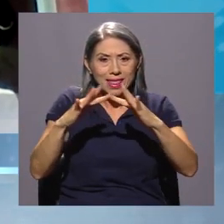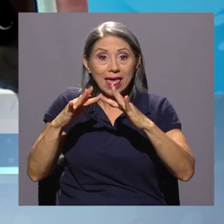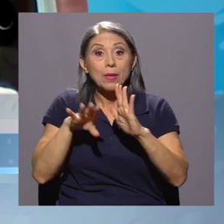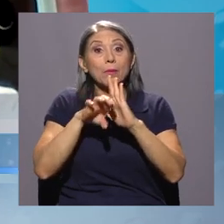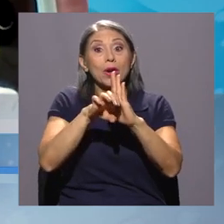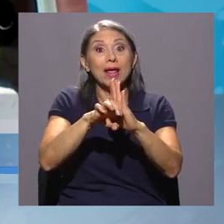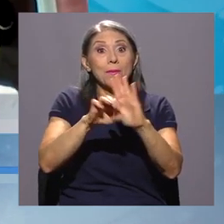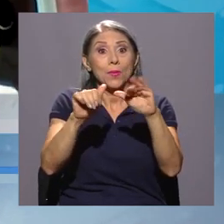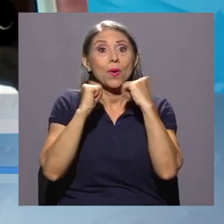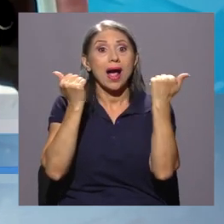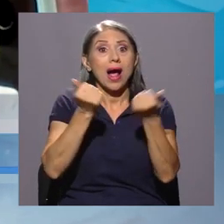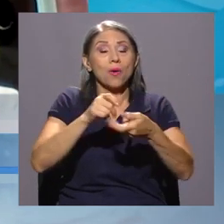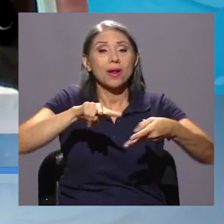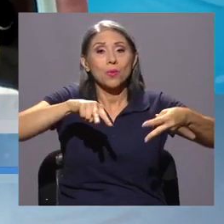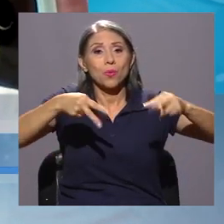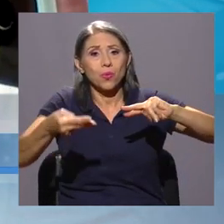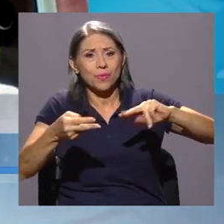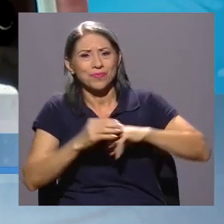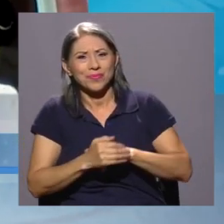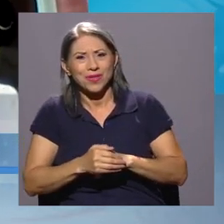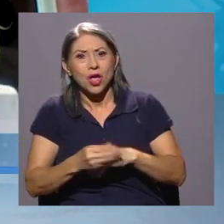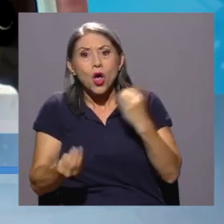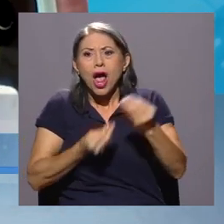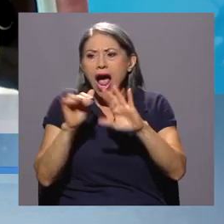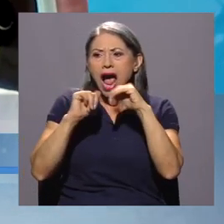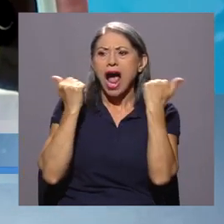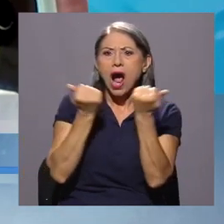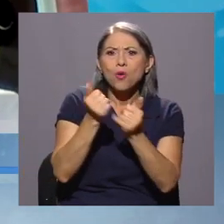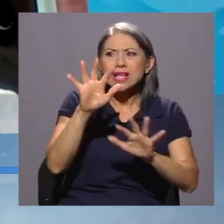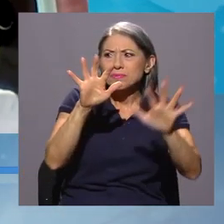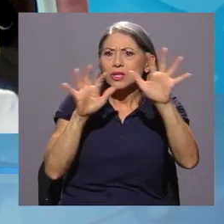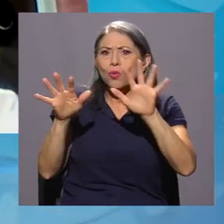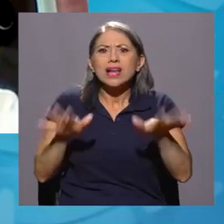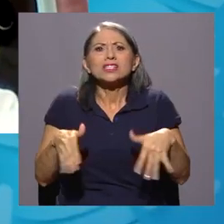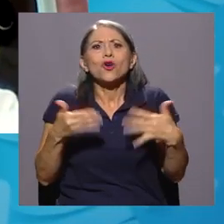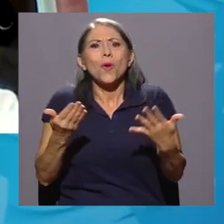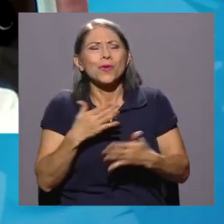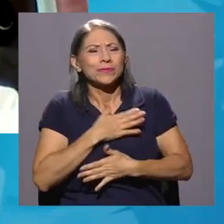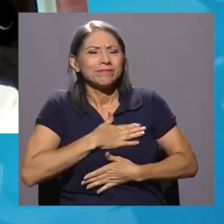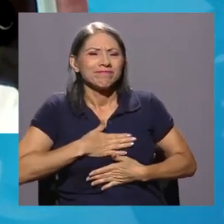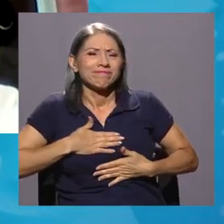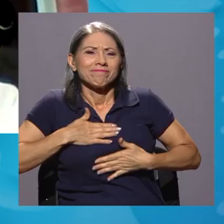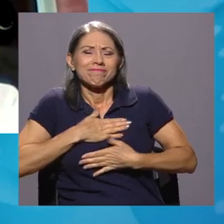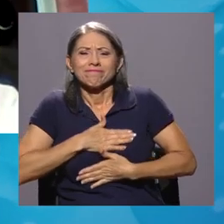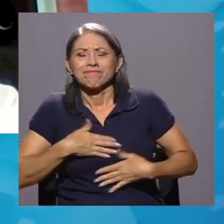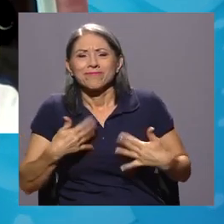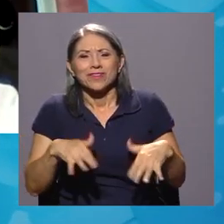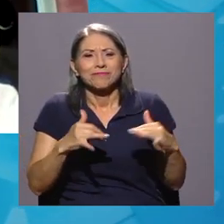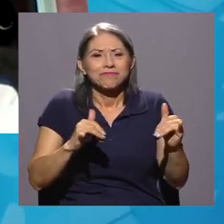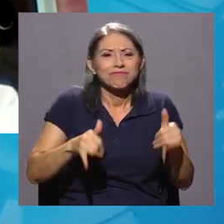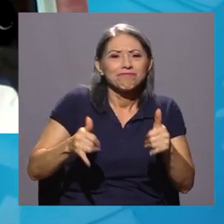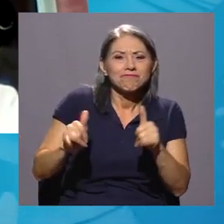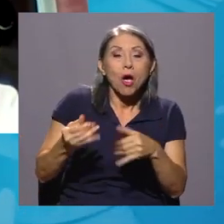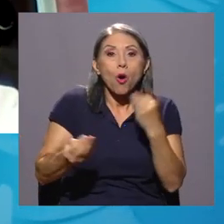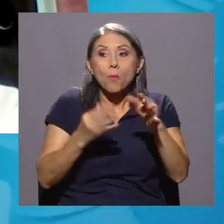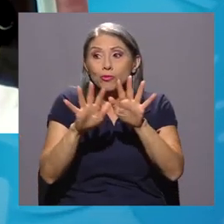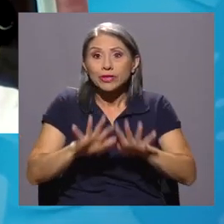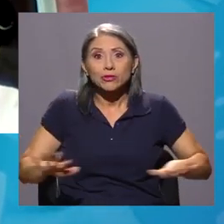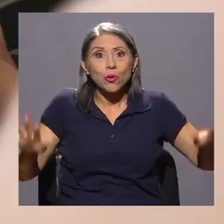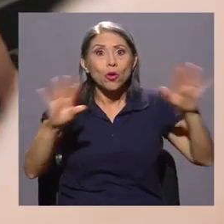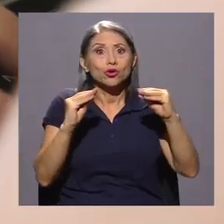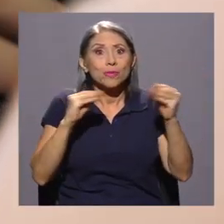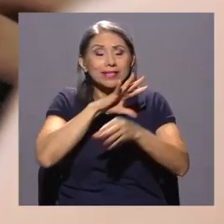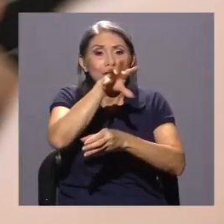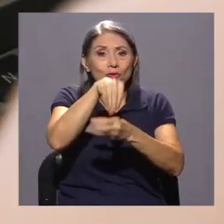ejemplo aula invertida como edificar las aulas virtuales como generar entornos más inclusivos